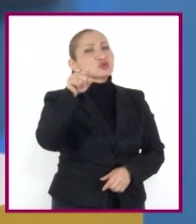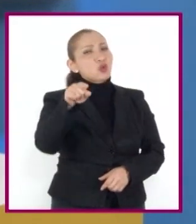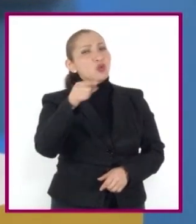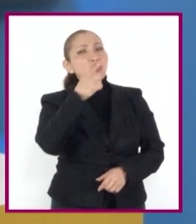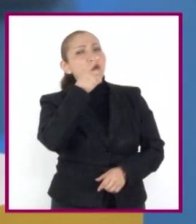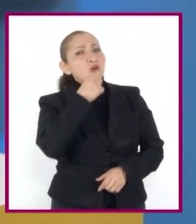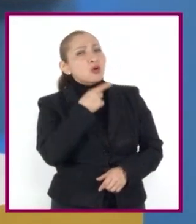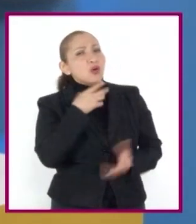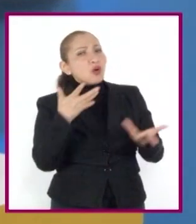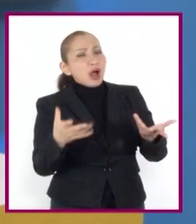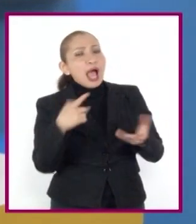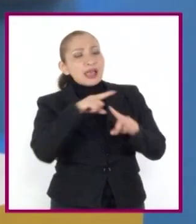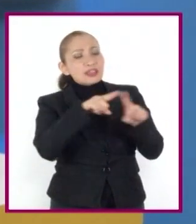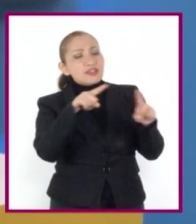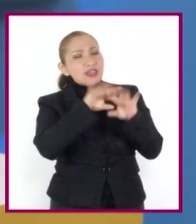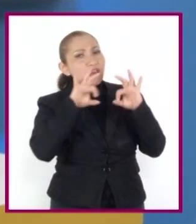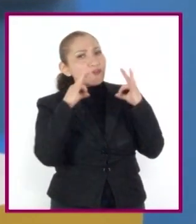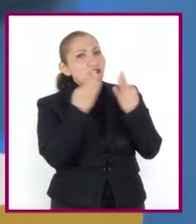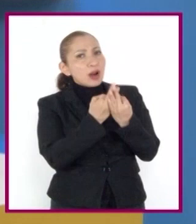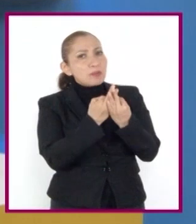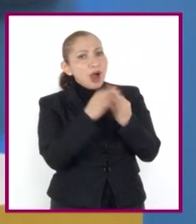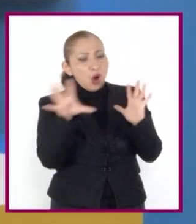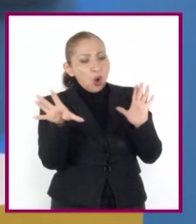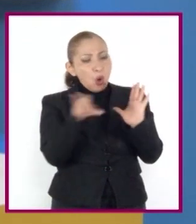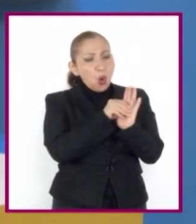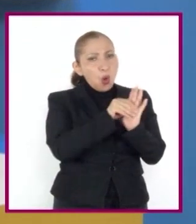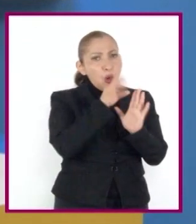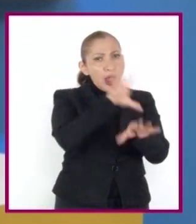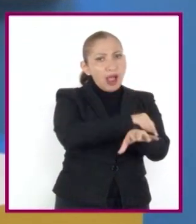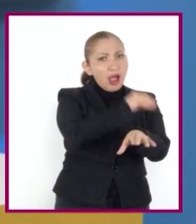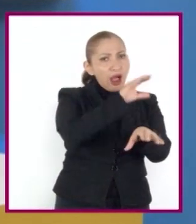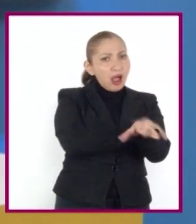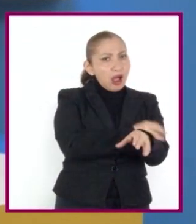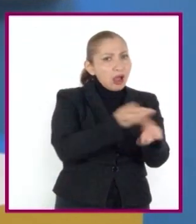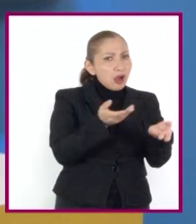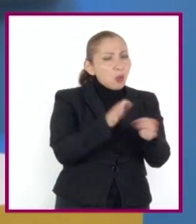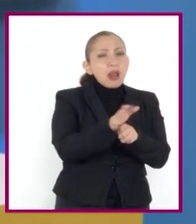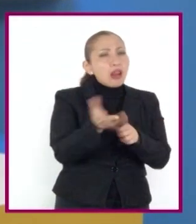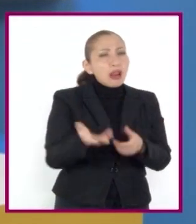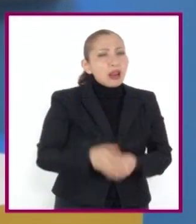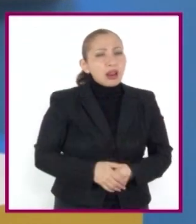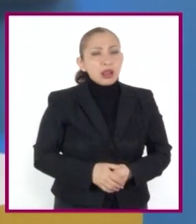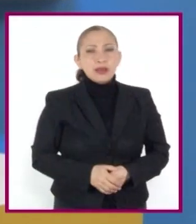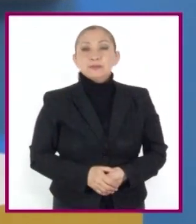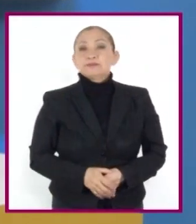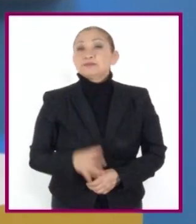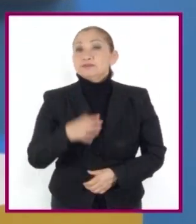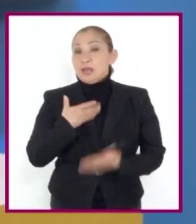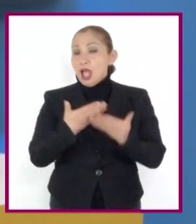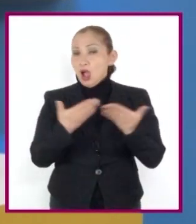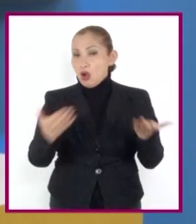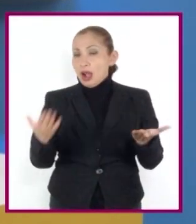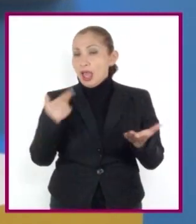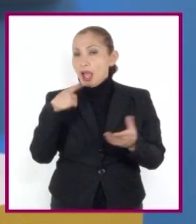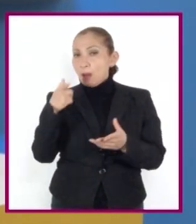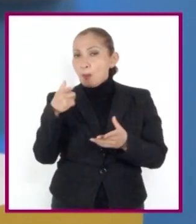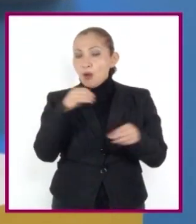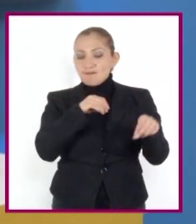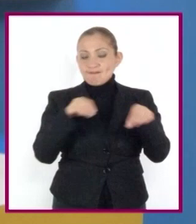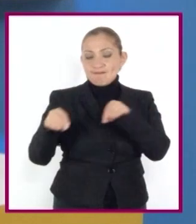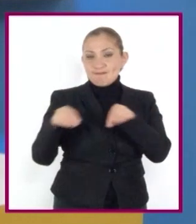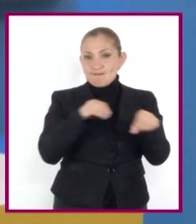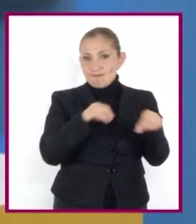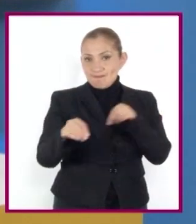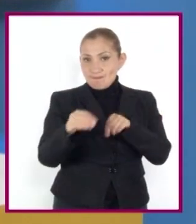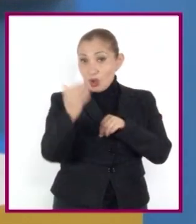habla de que existen varias formas de electrizar un cuerpo, ¿verdad? ¿Cuáles son? Ha llegado el momento de poner en movimiento